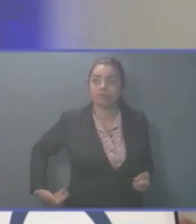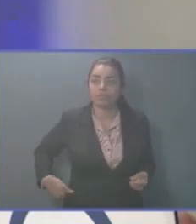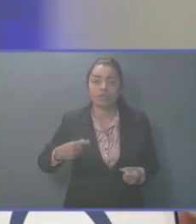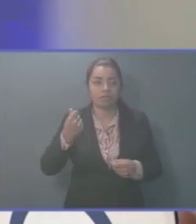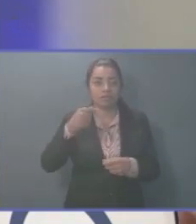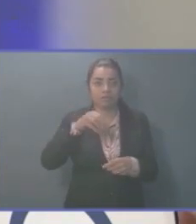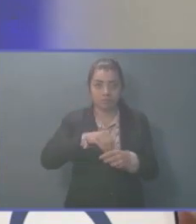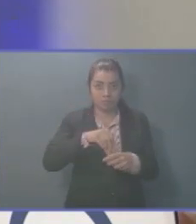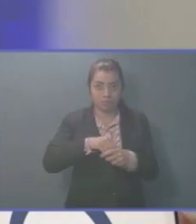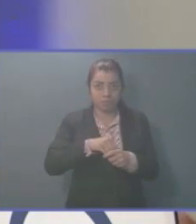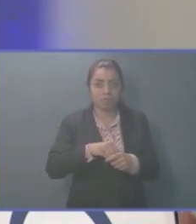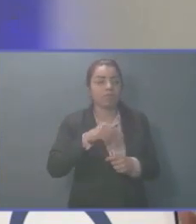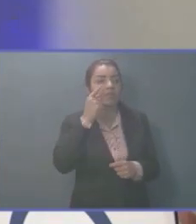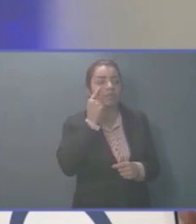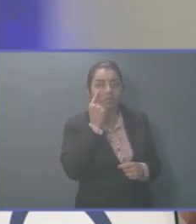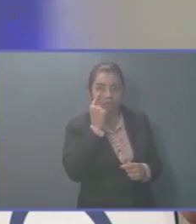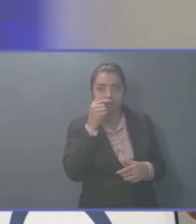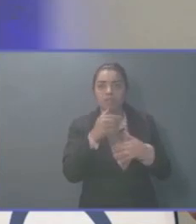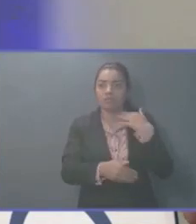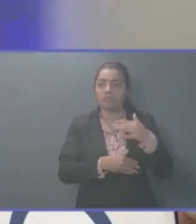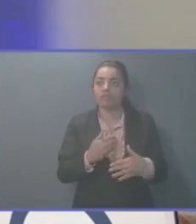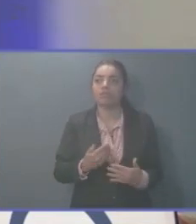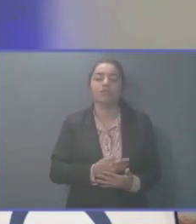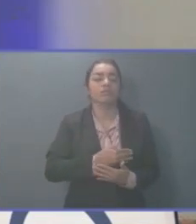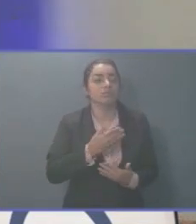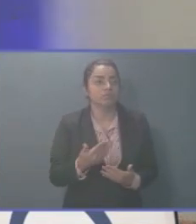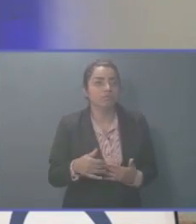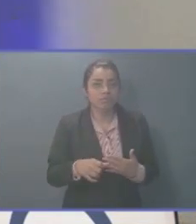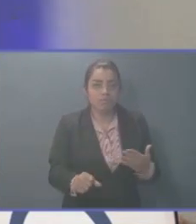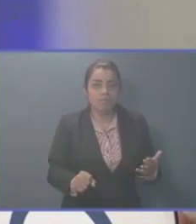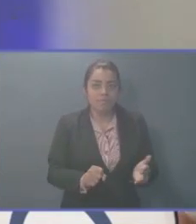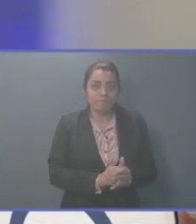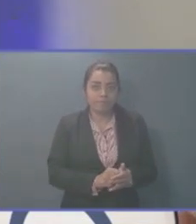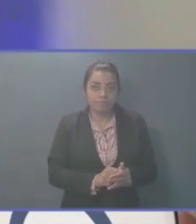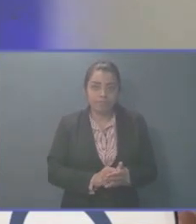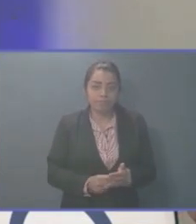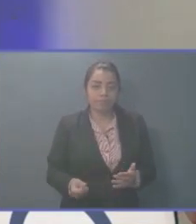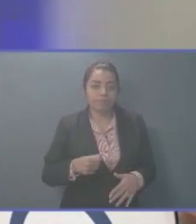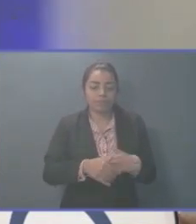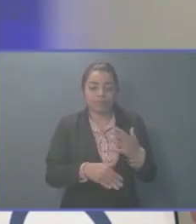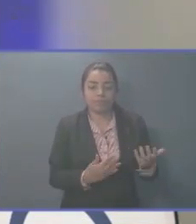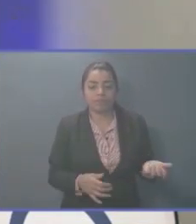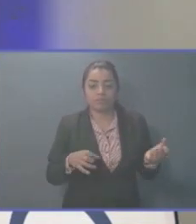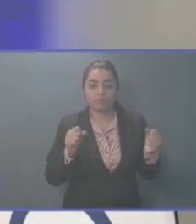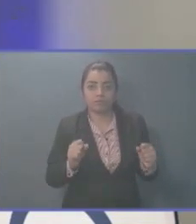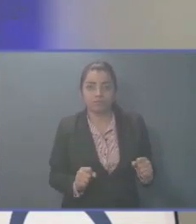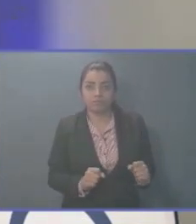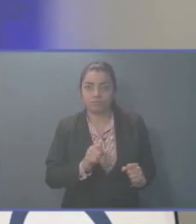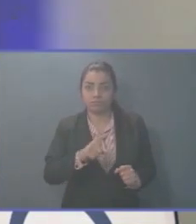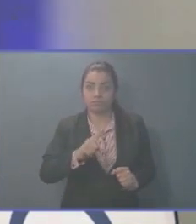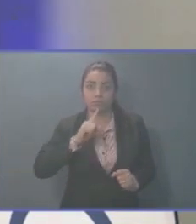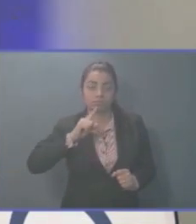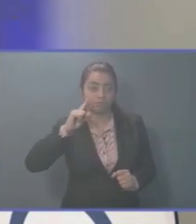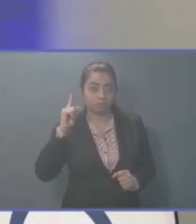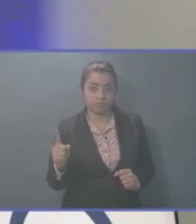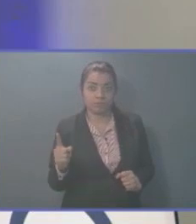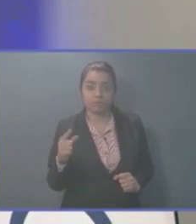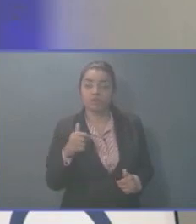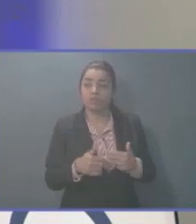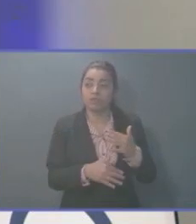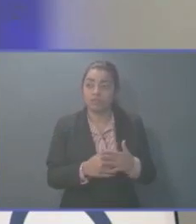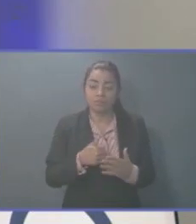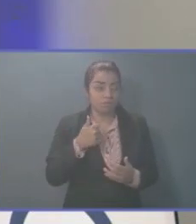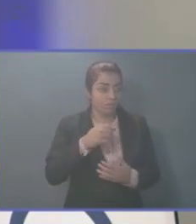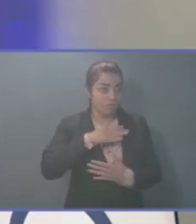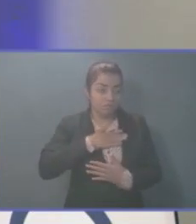fondos, tiene de dónde obtenerlo. Y esta Asamblea Legislativa, reitero, desde el inicio de su mandato, ha dado muestras de